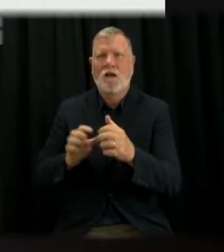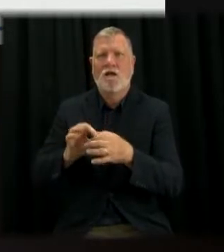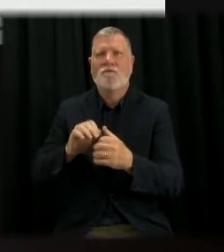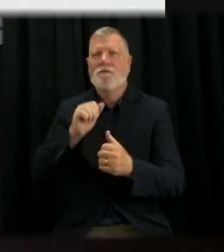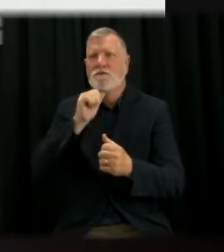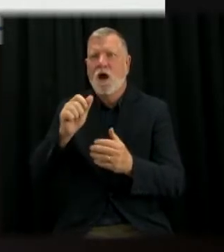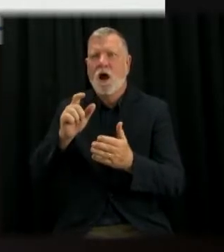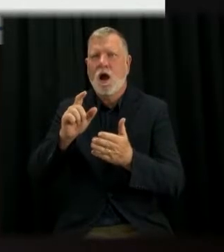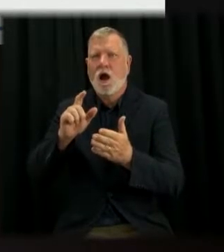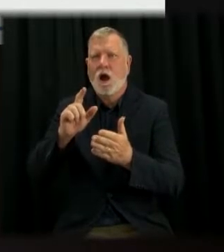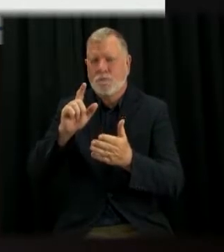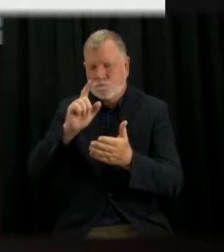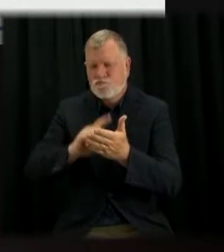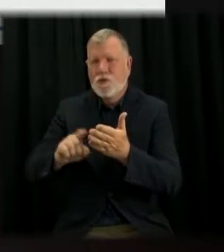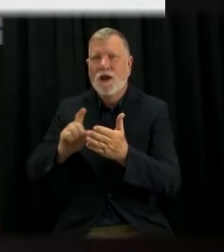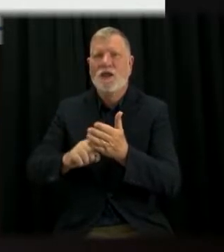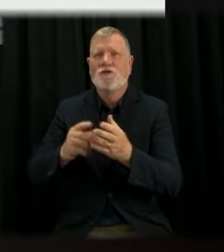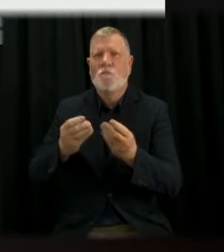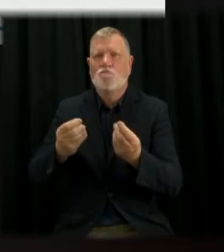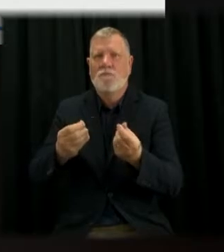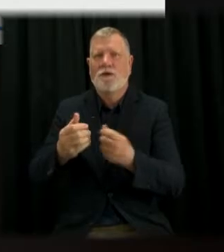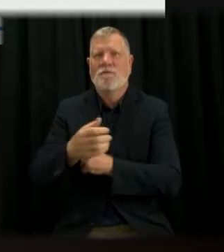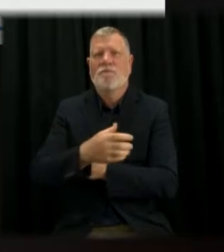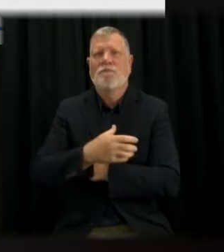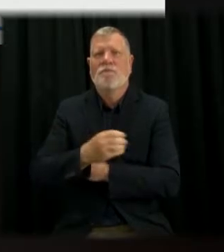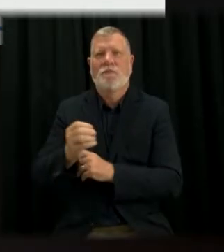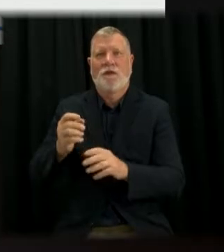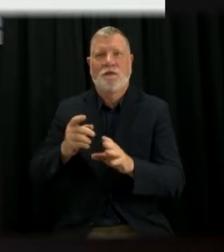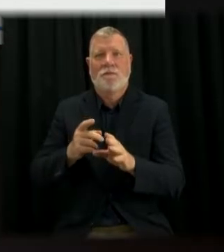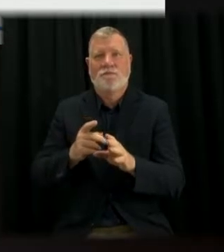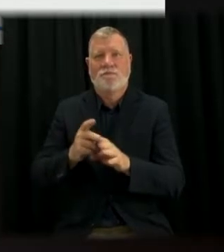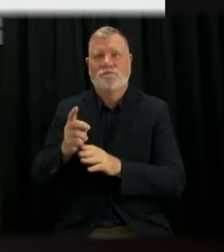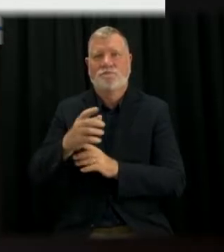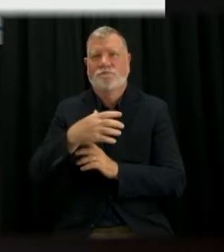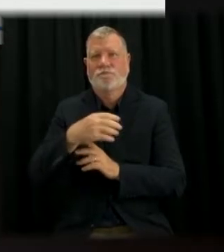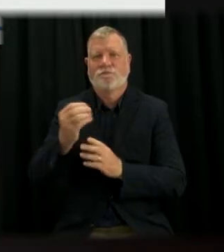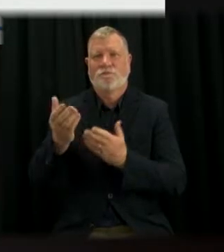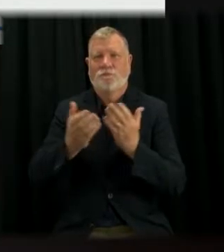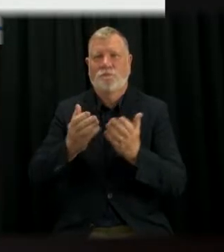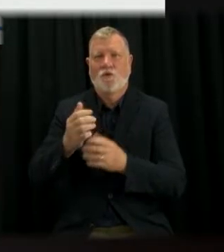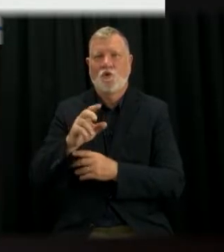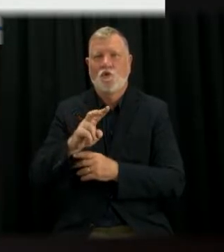tener tasar las propiedades que no han sido tasadas y también por los